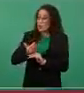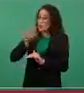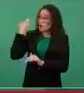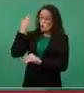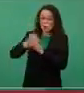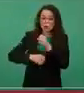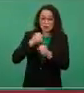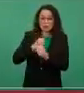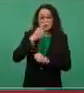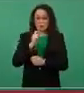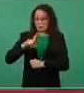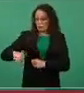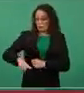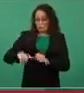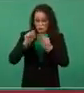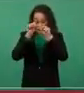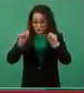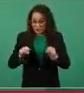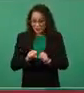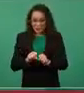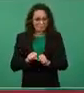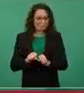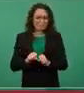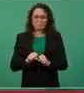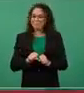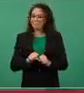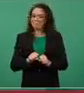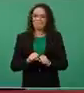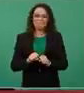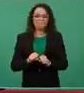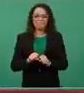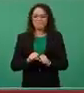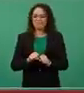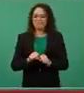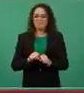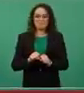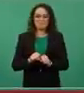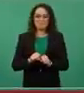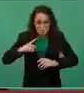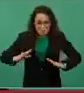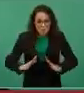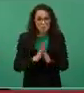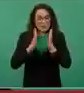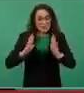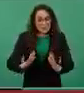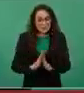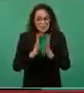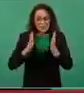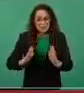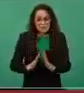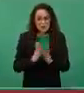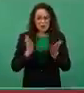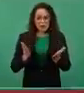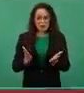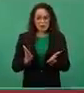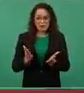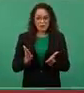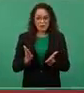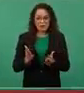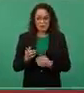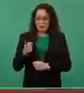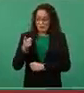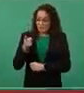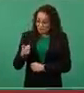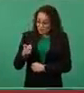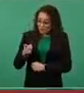sistema de gobierno, es un modo de vida. Si el pueblo es el soberano